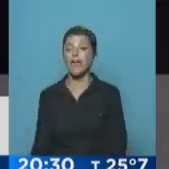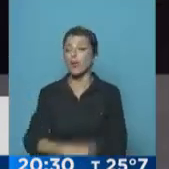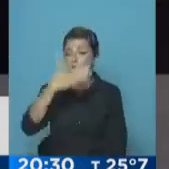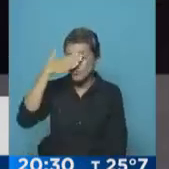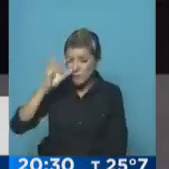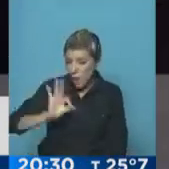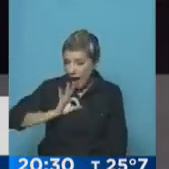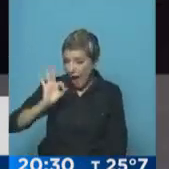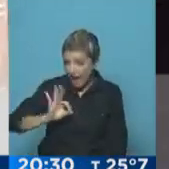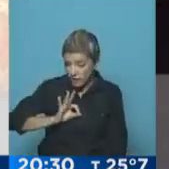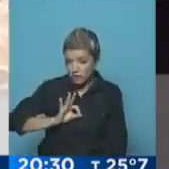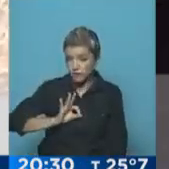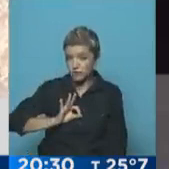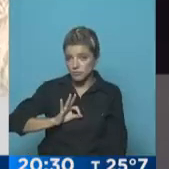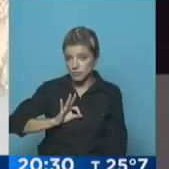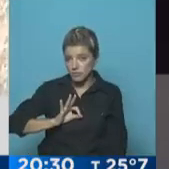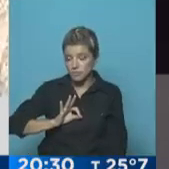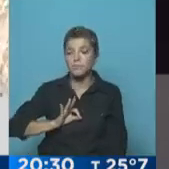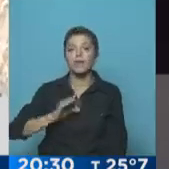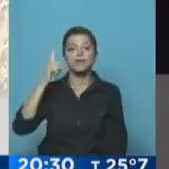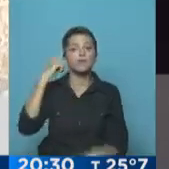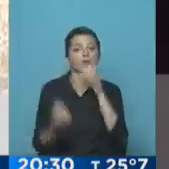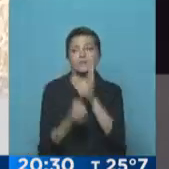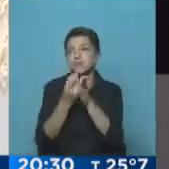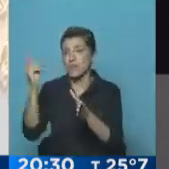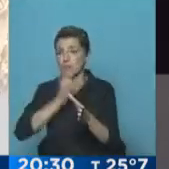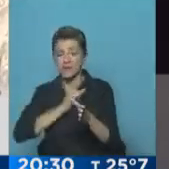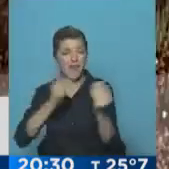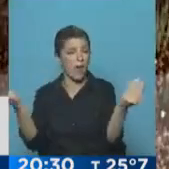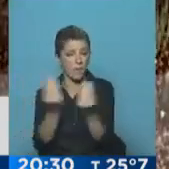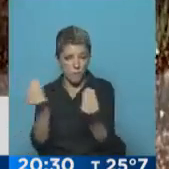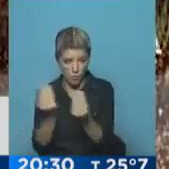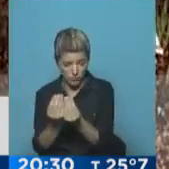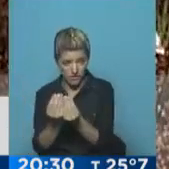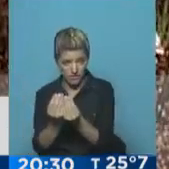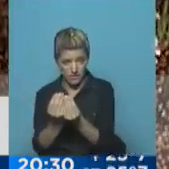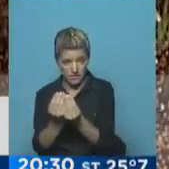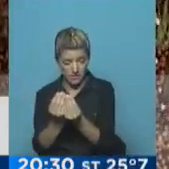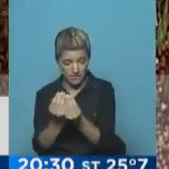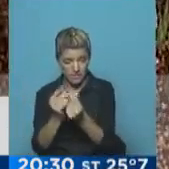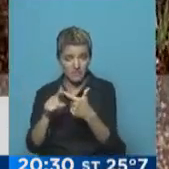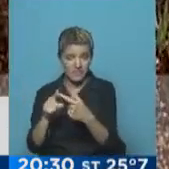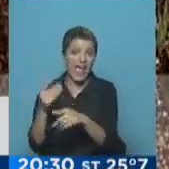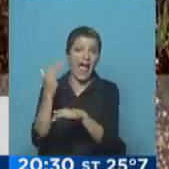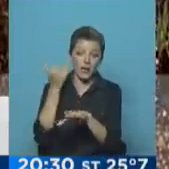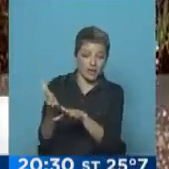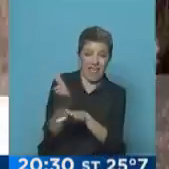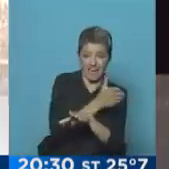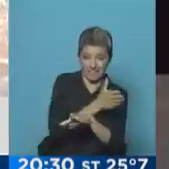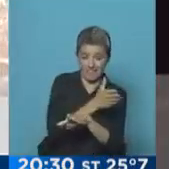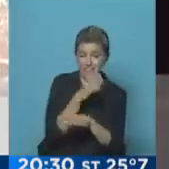últimas décadas no solo se habían creado tantas universidades, sino que jamás las